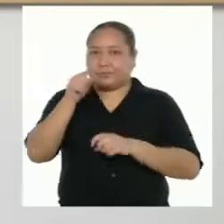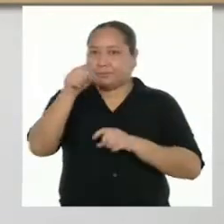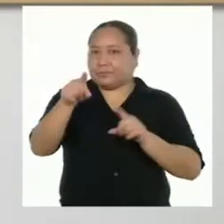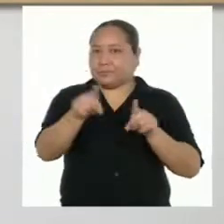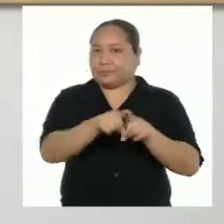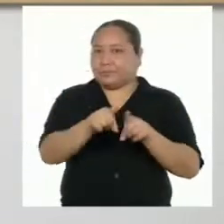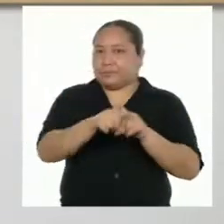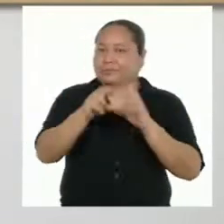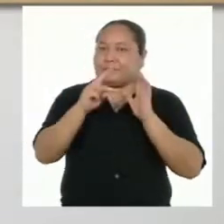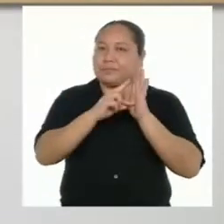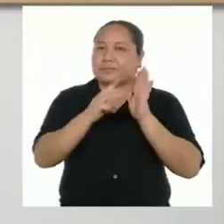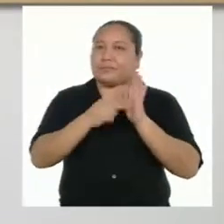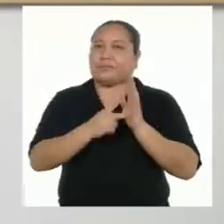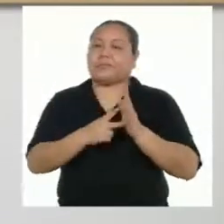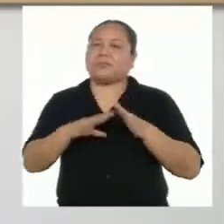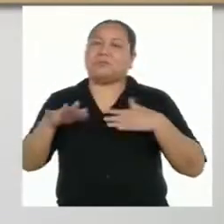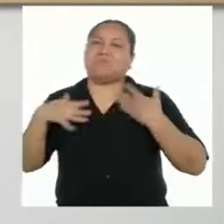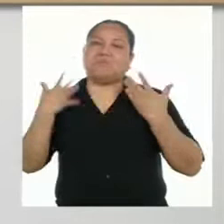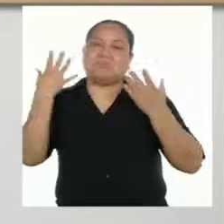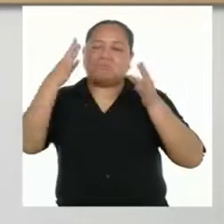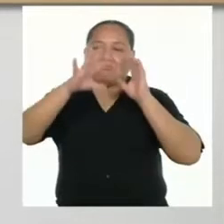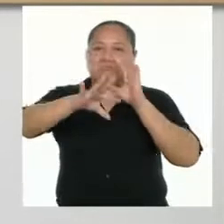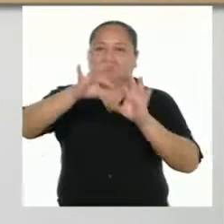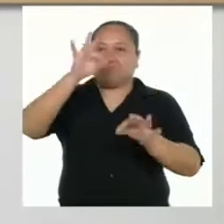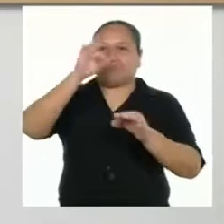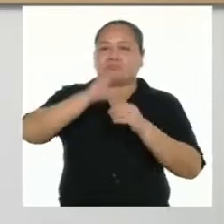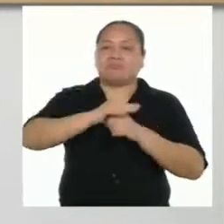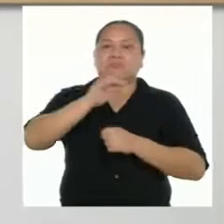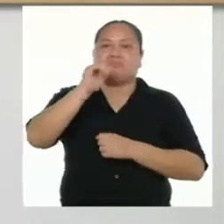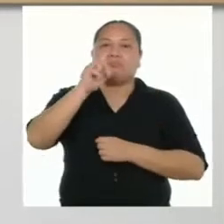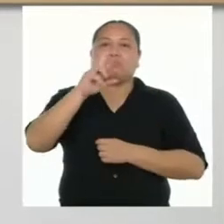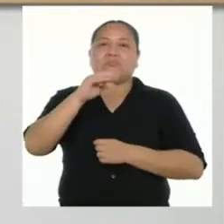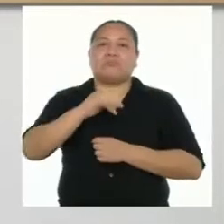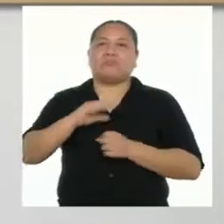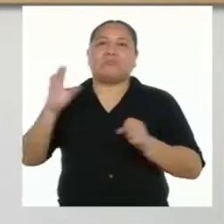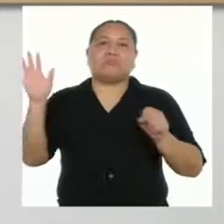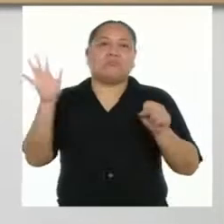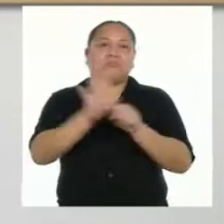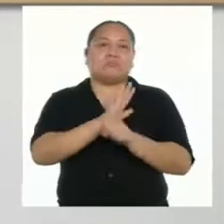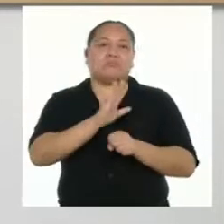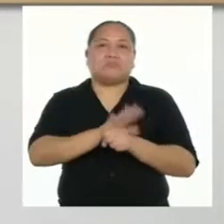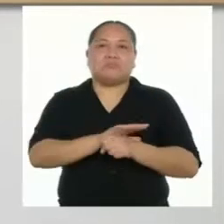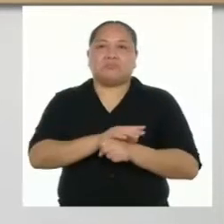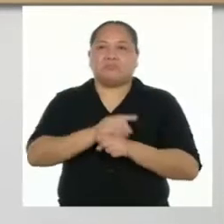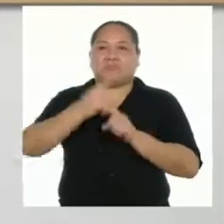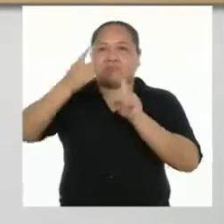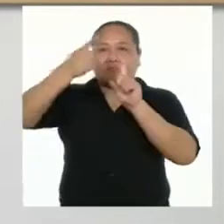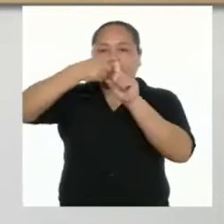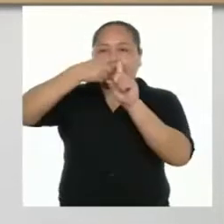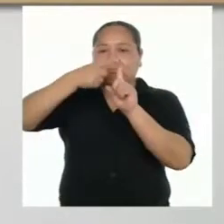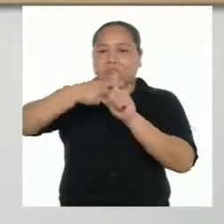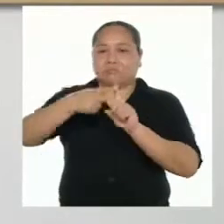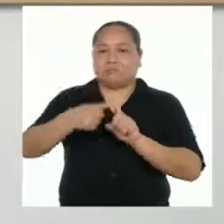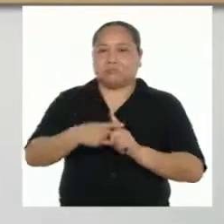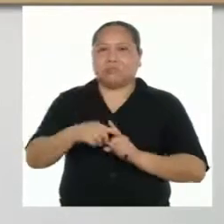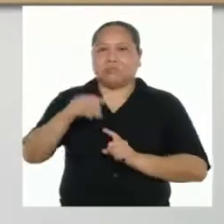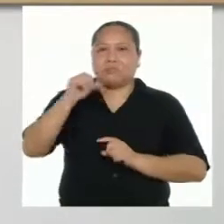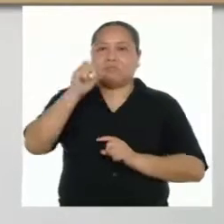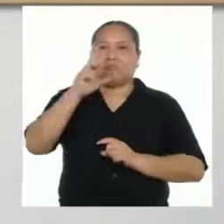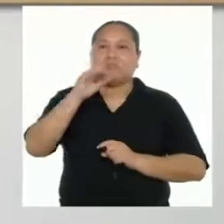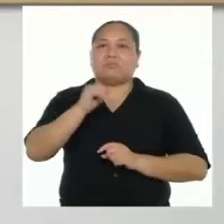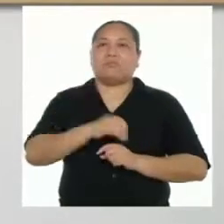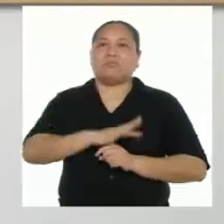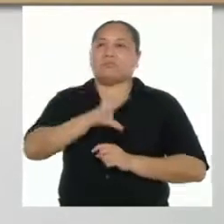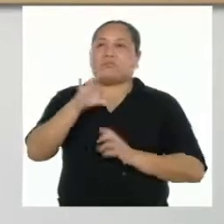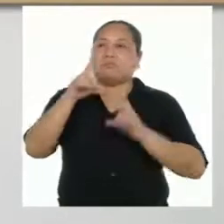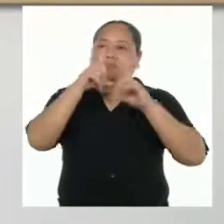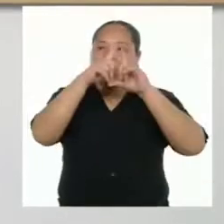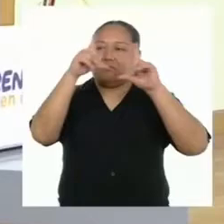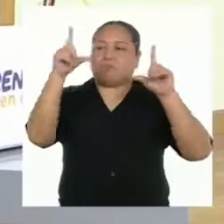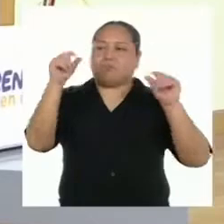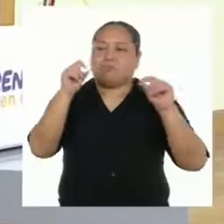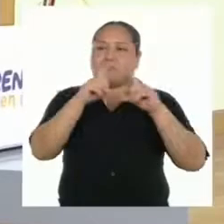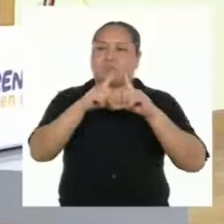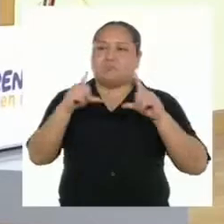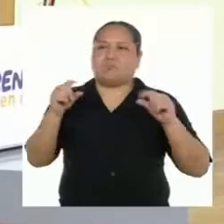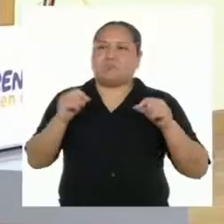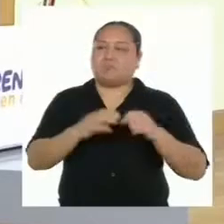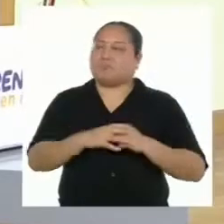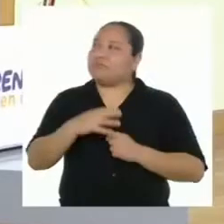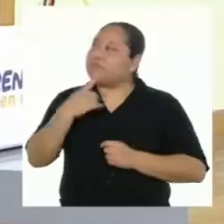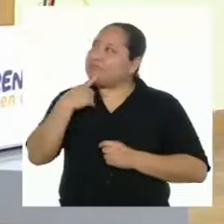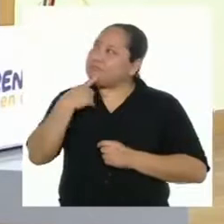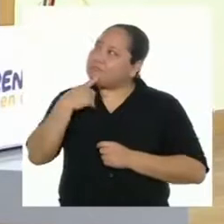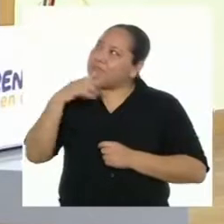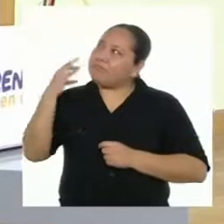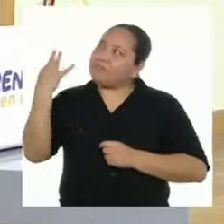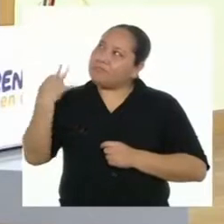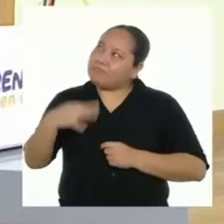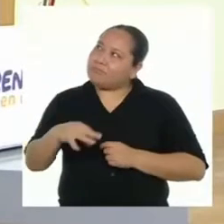también significa que podemos encontrar el área total de este prisma sumando el área de todos los rectángulos que la conforman. No lo